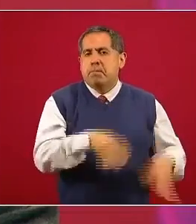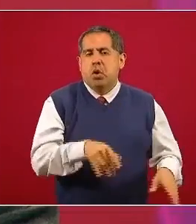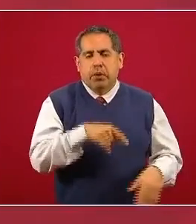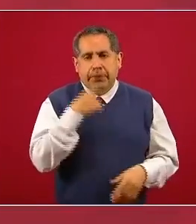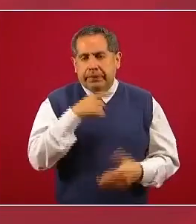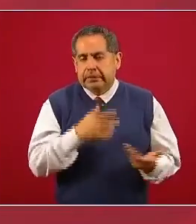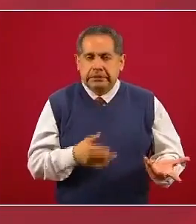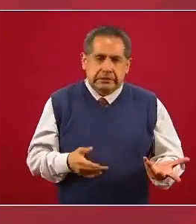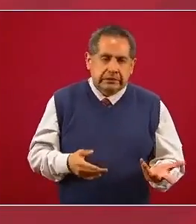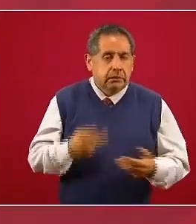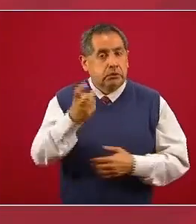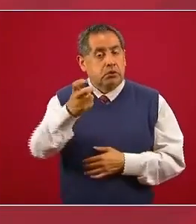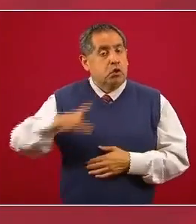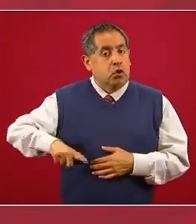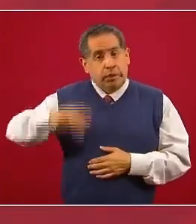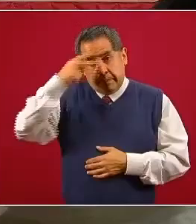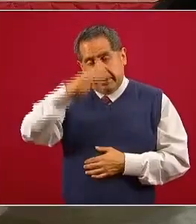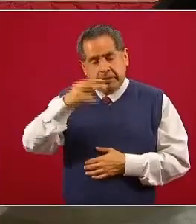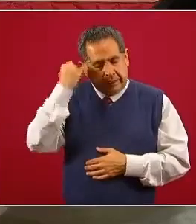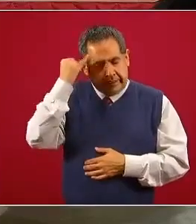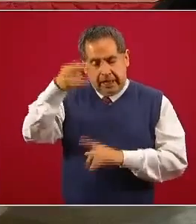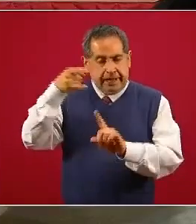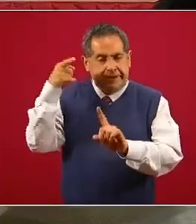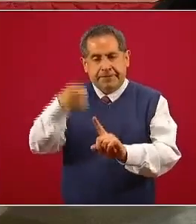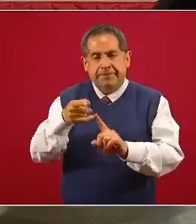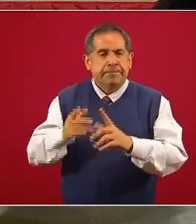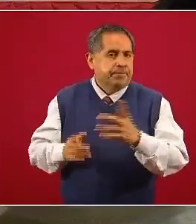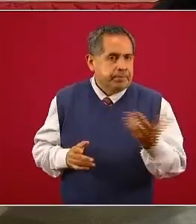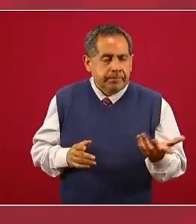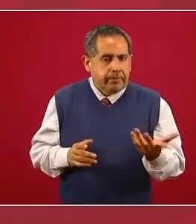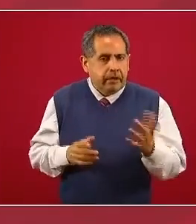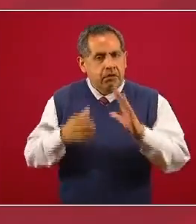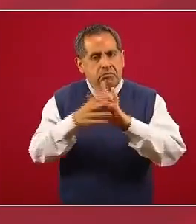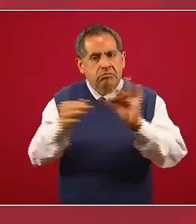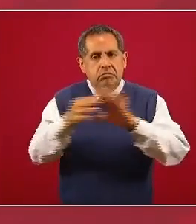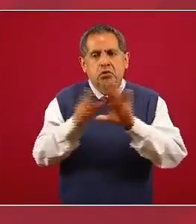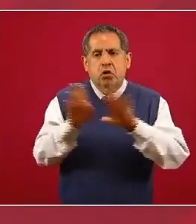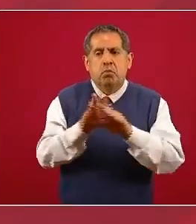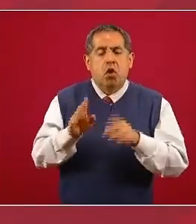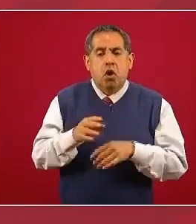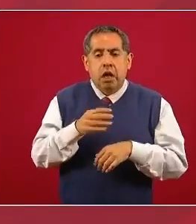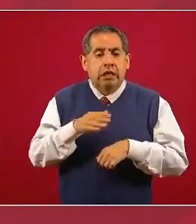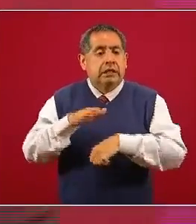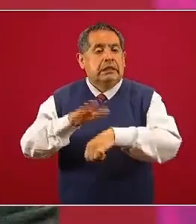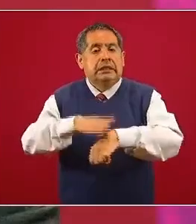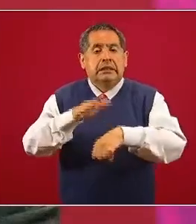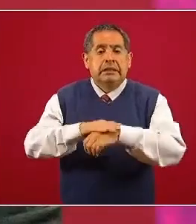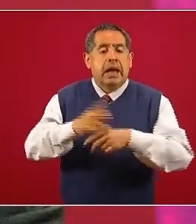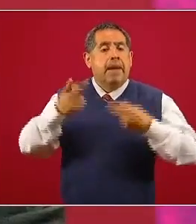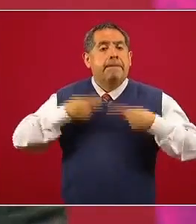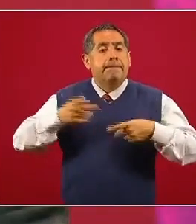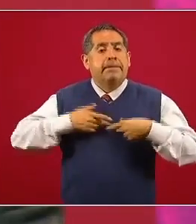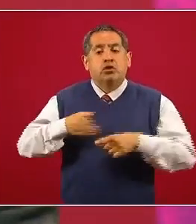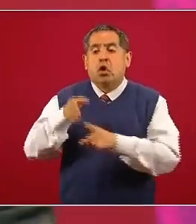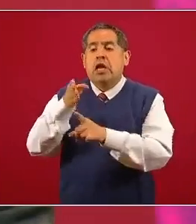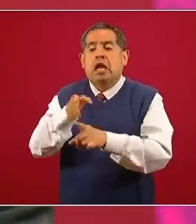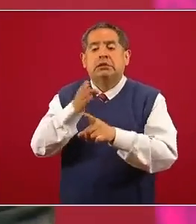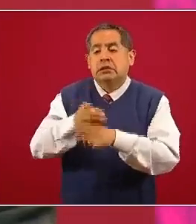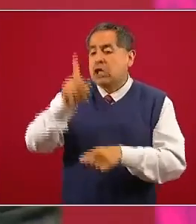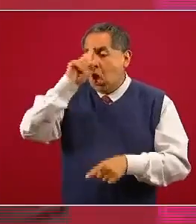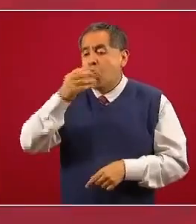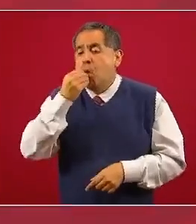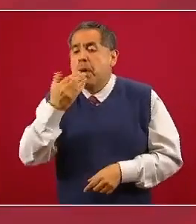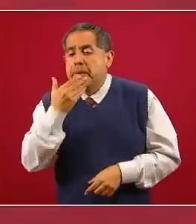gobierno mexicano no se basa exclusivamente en un componente dirigido a los individuos y tampoco